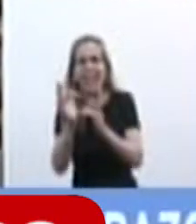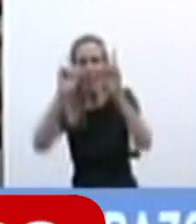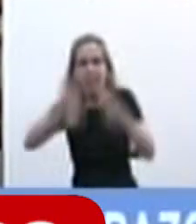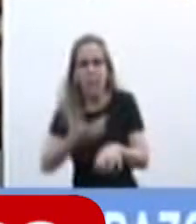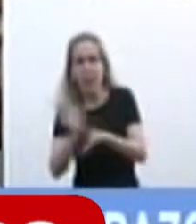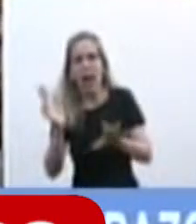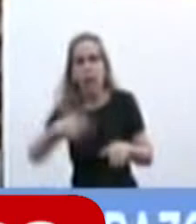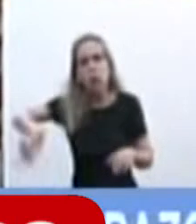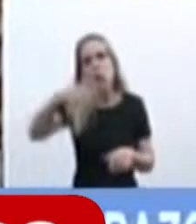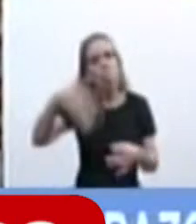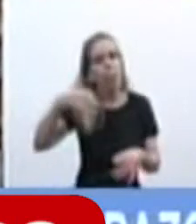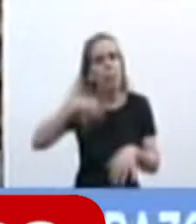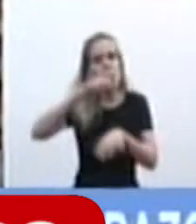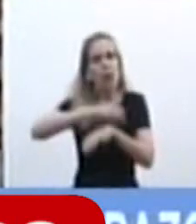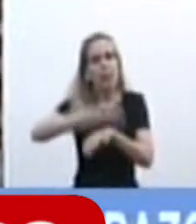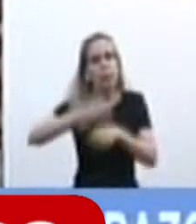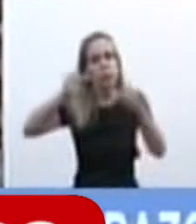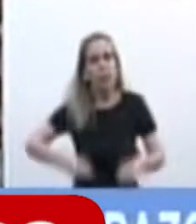la responsabilidad.